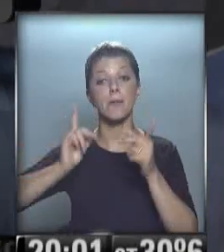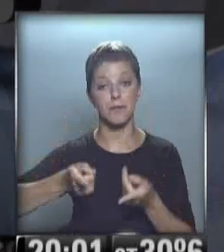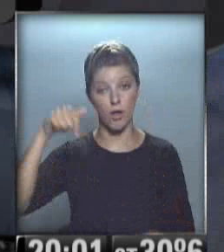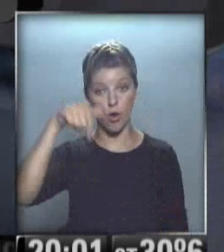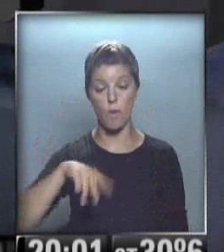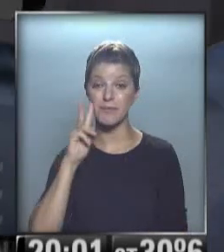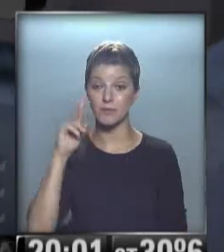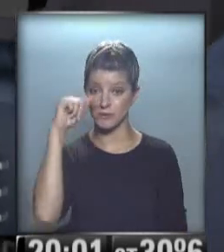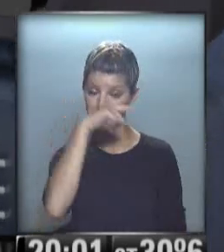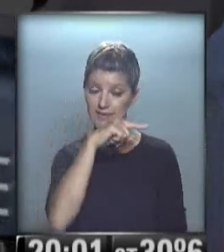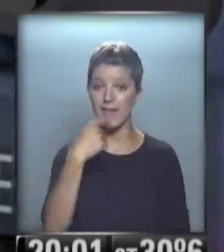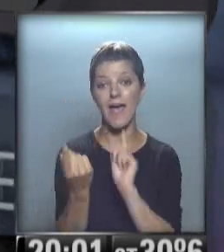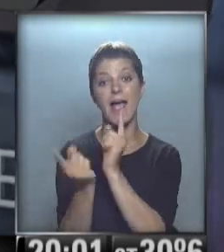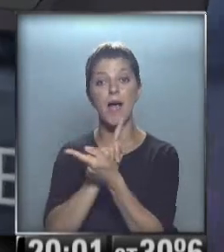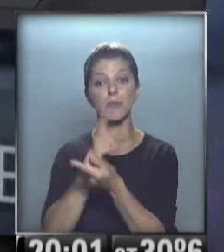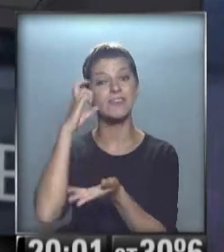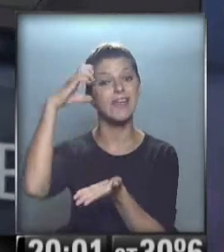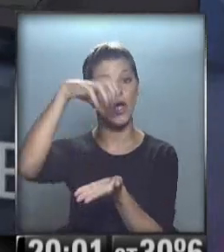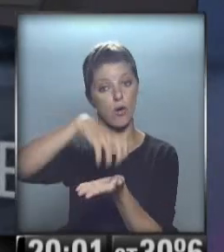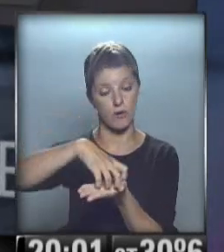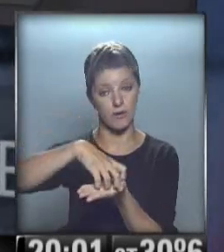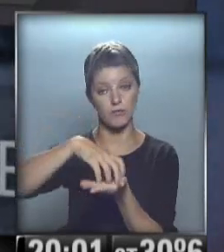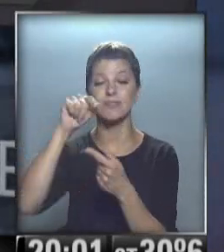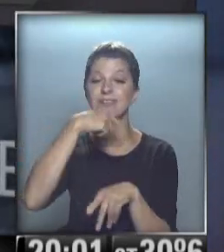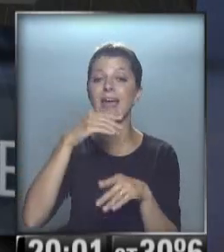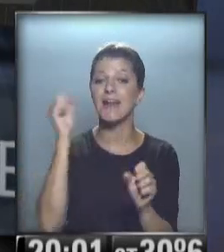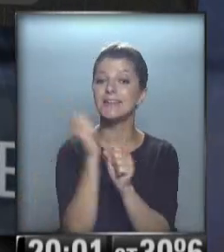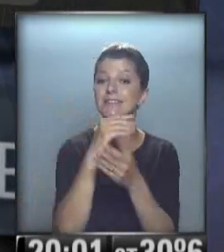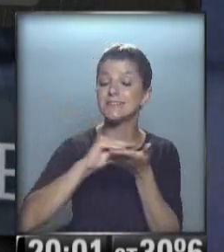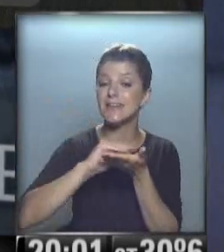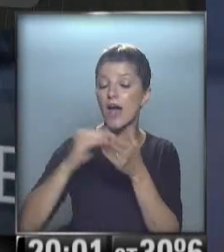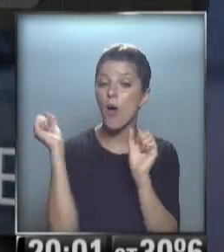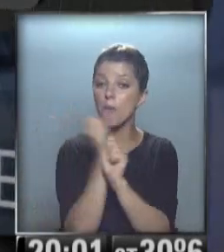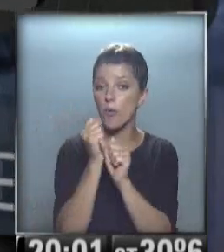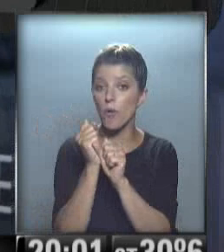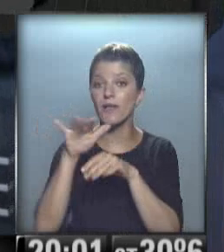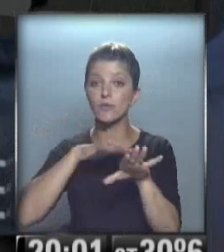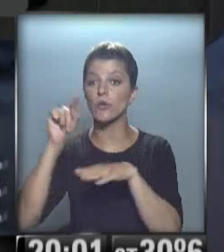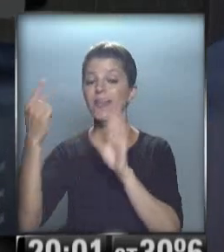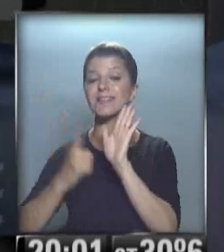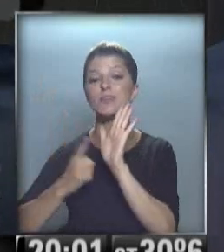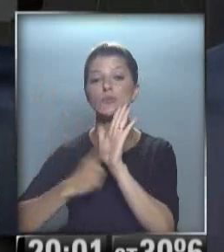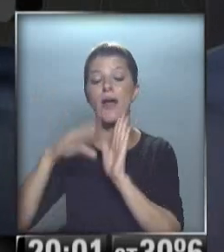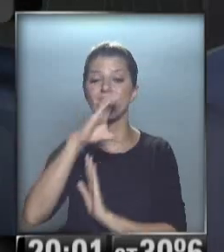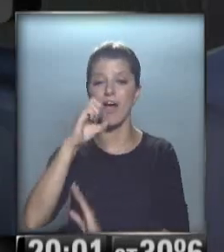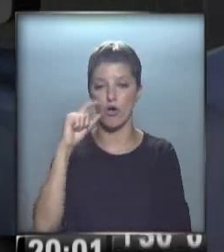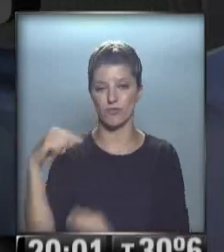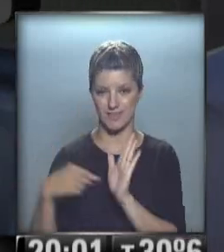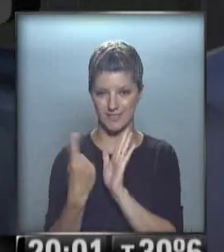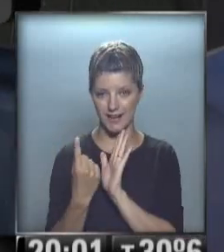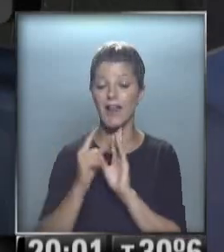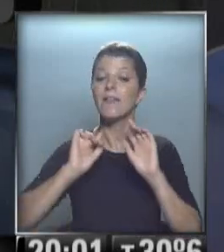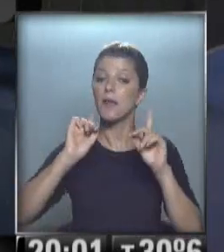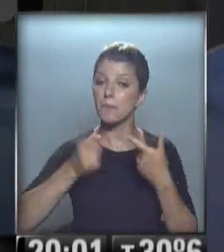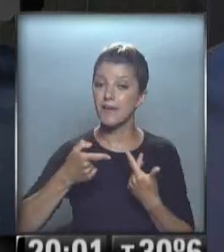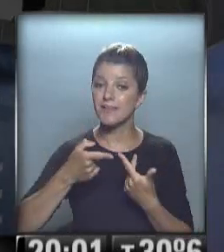edición, cambios en el gabinete. El Senado aprobó el pliego de designación de Juan Carlos Fábrega como titular del Banco Central y además se